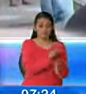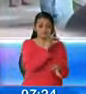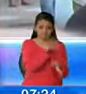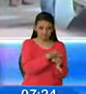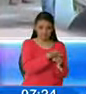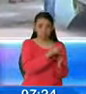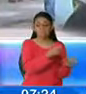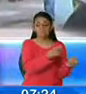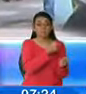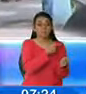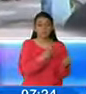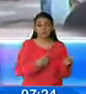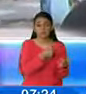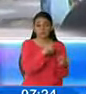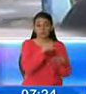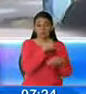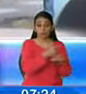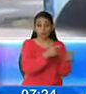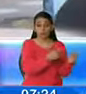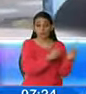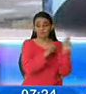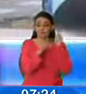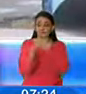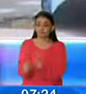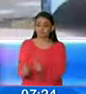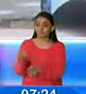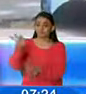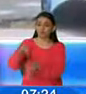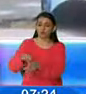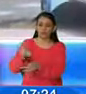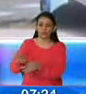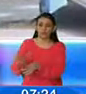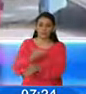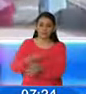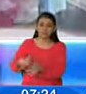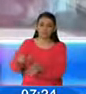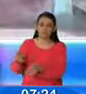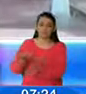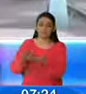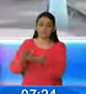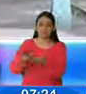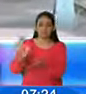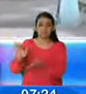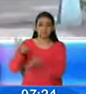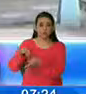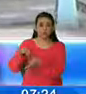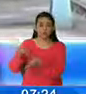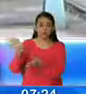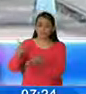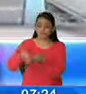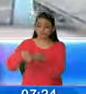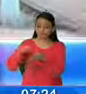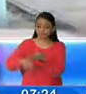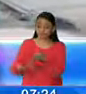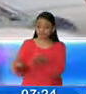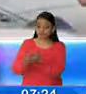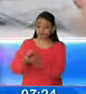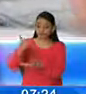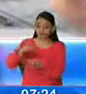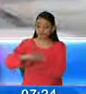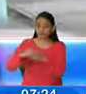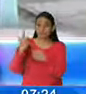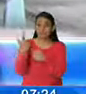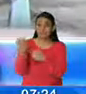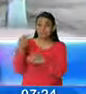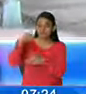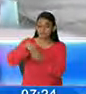presidente de la mesa y han hecho el sufragio preferencial aquí. Se lleva con la papeleta, con el señor militar, y en el biombo de